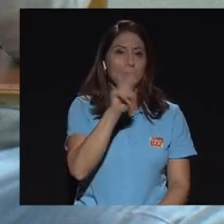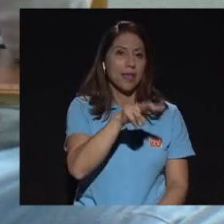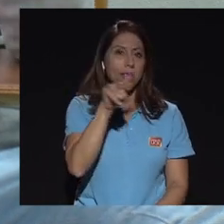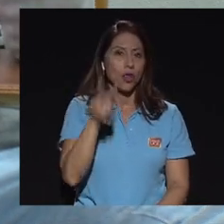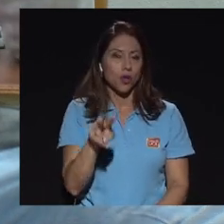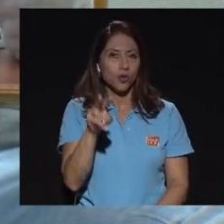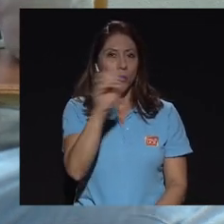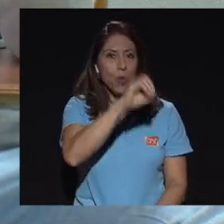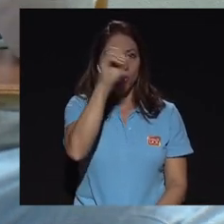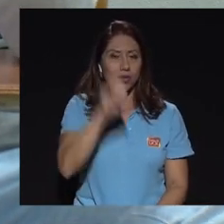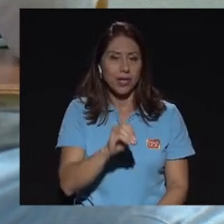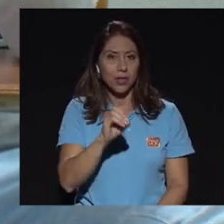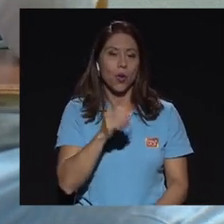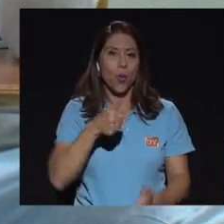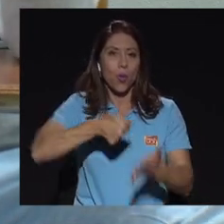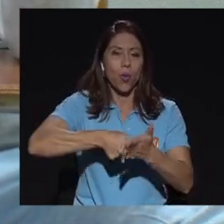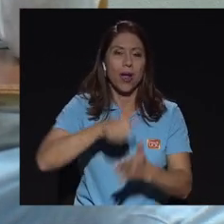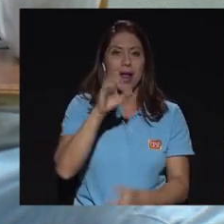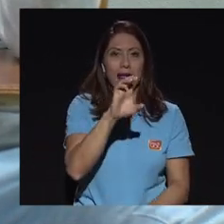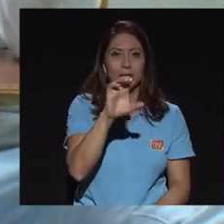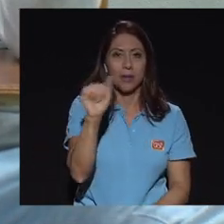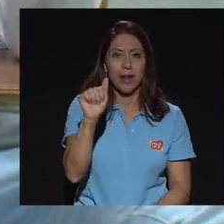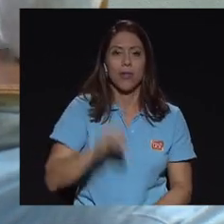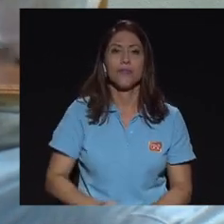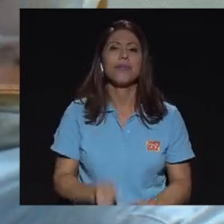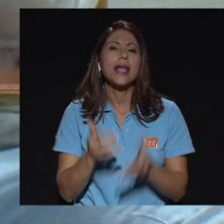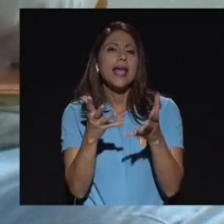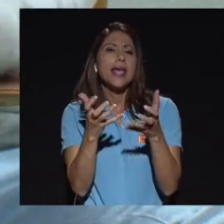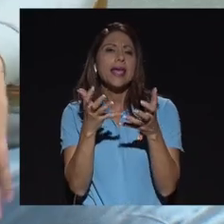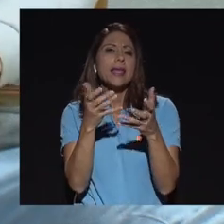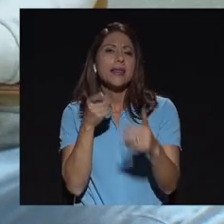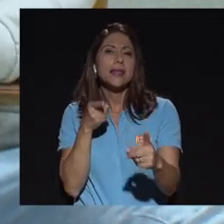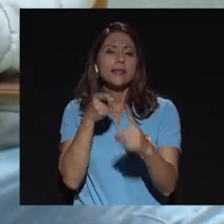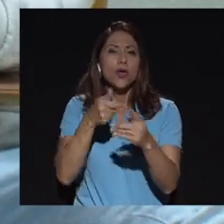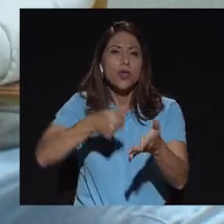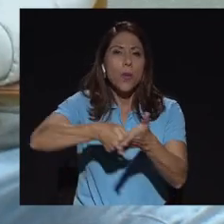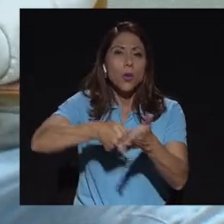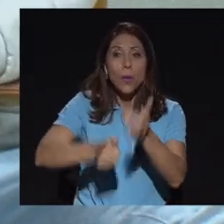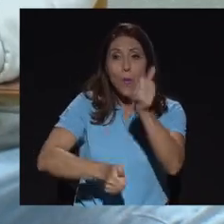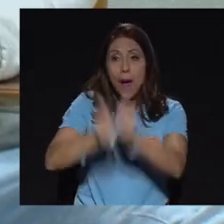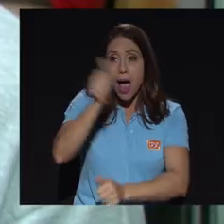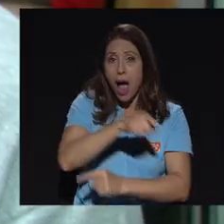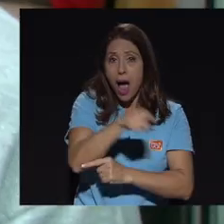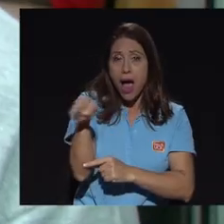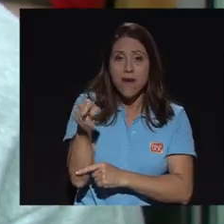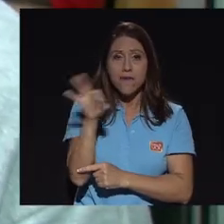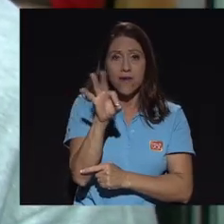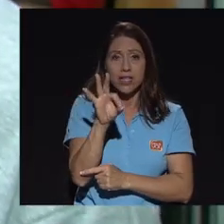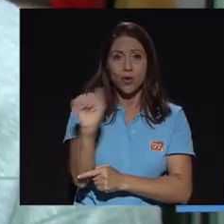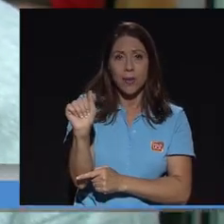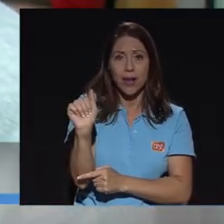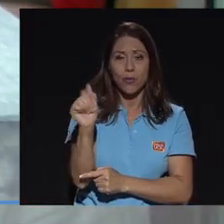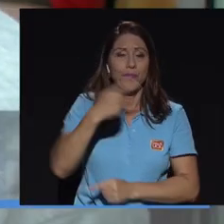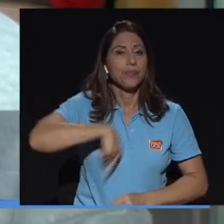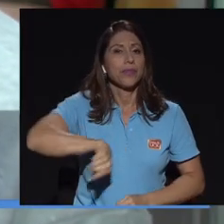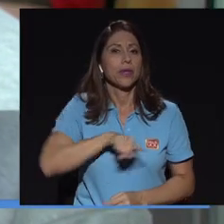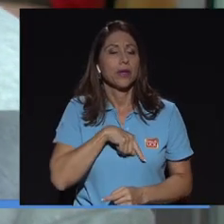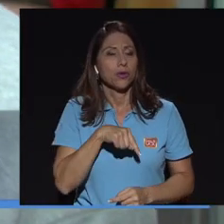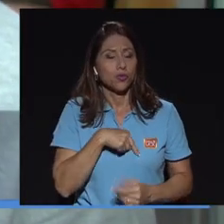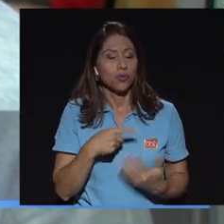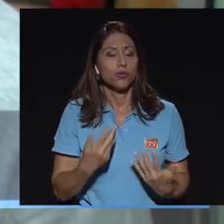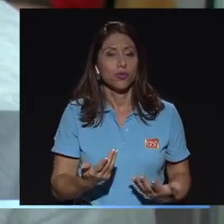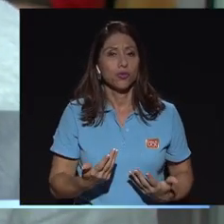Carlos Alvarado. La intención de voto, en su mayoría, era por Fabricio Alvarado, y nosotros, dentro de